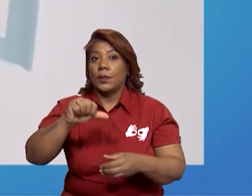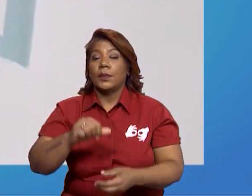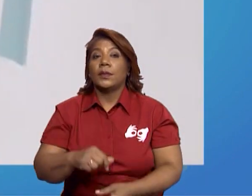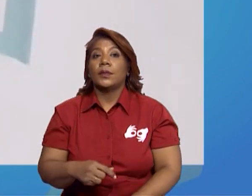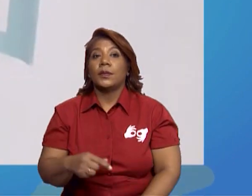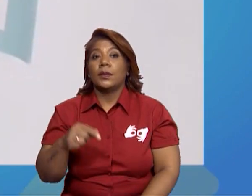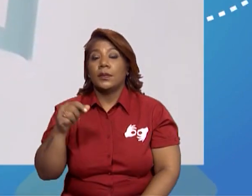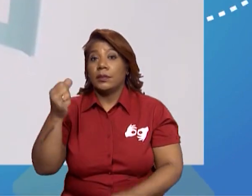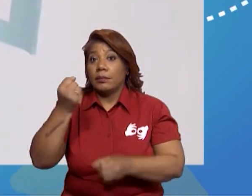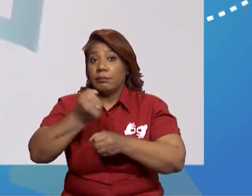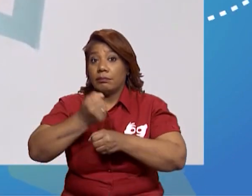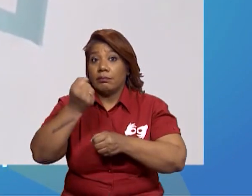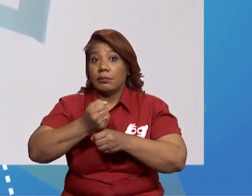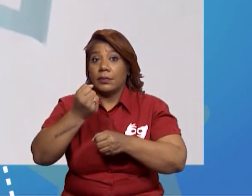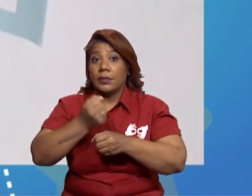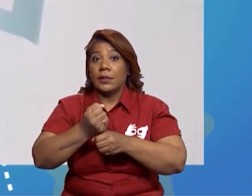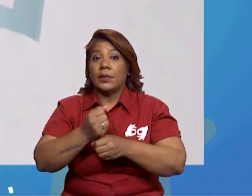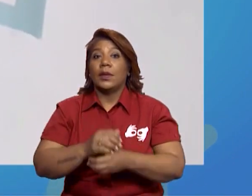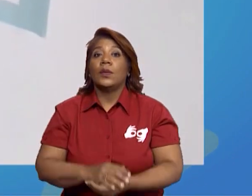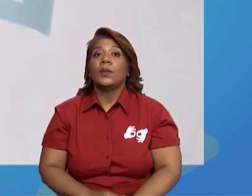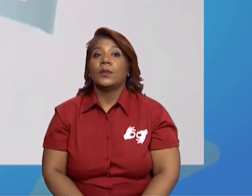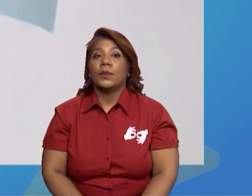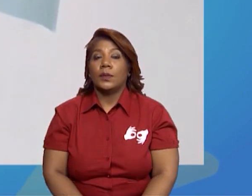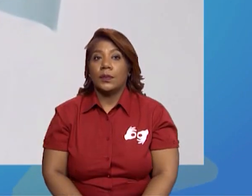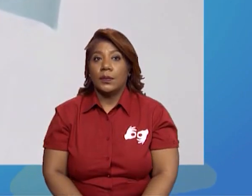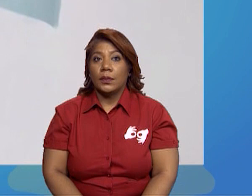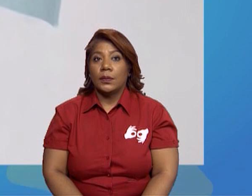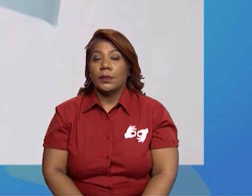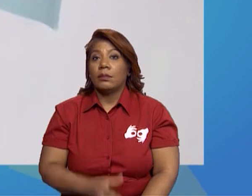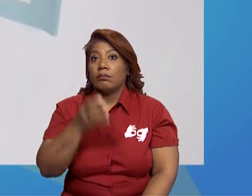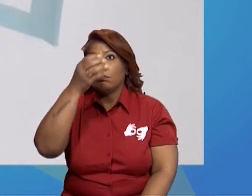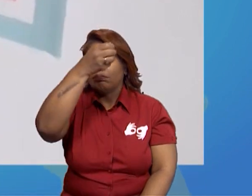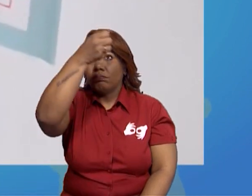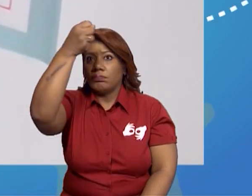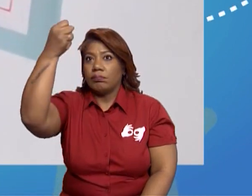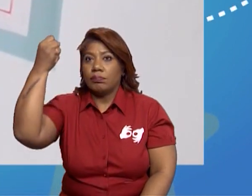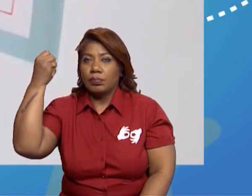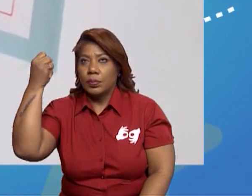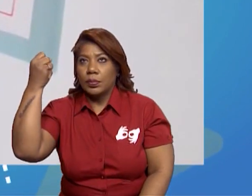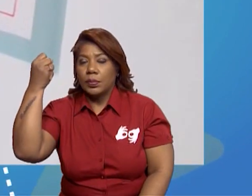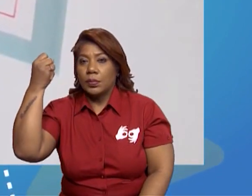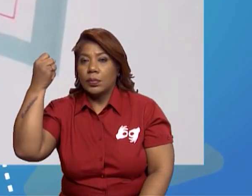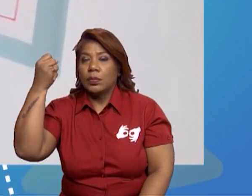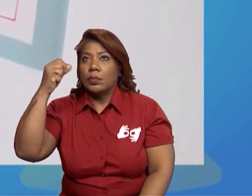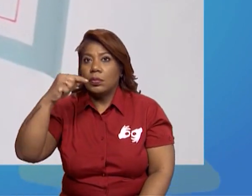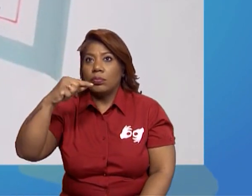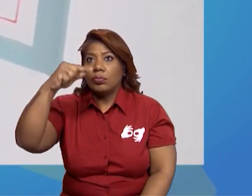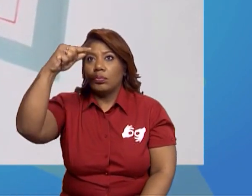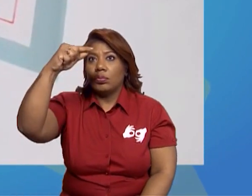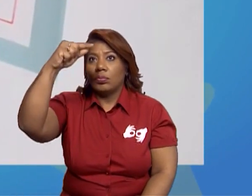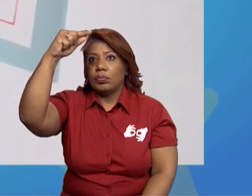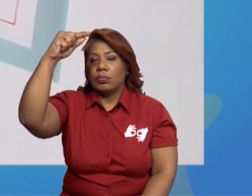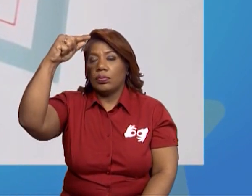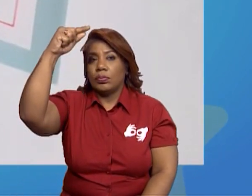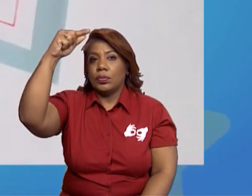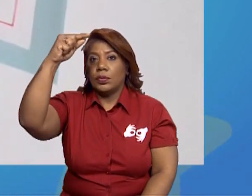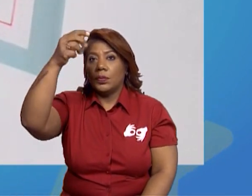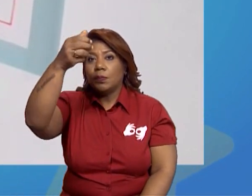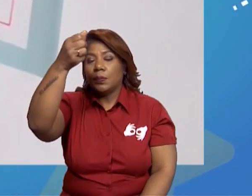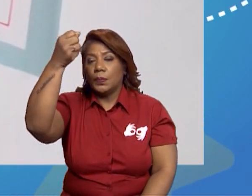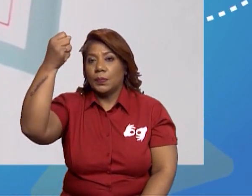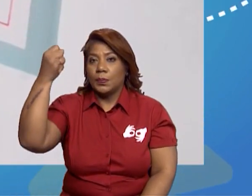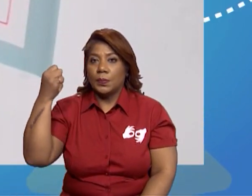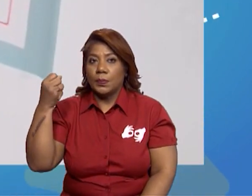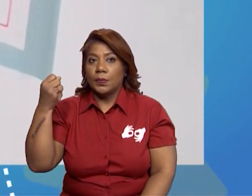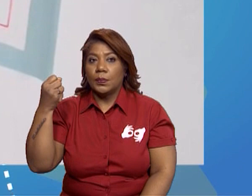El hielo está en el congelador a menos 30 grados centígrados. Lo mantenemos a